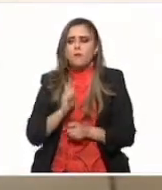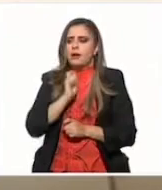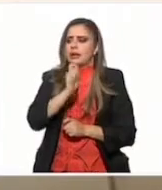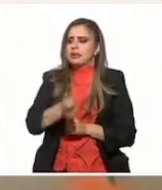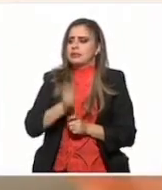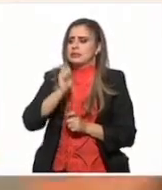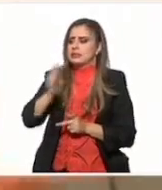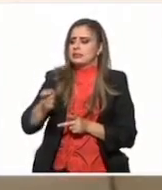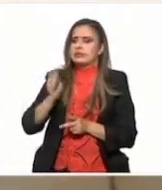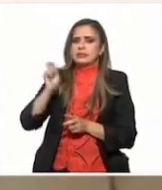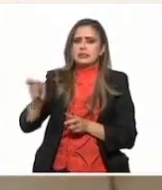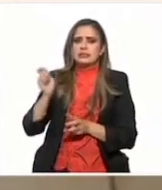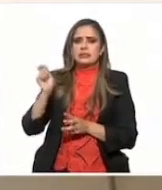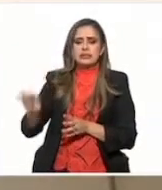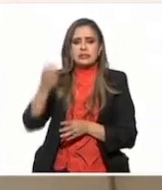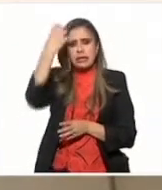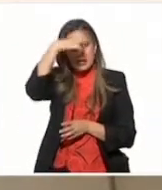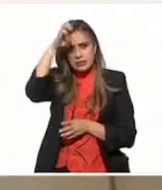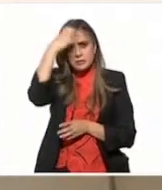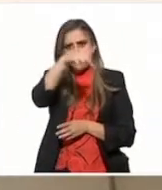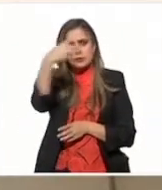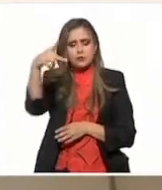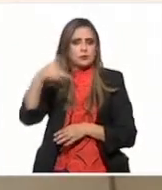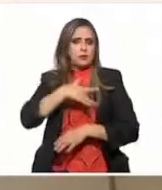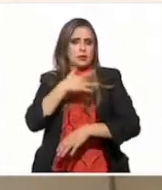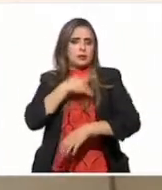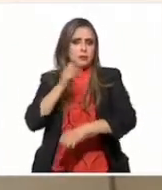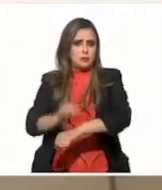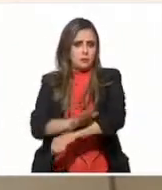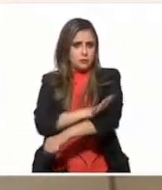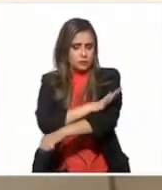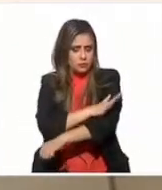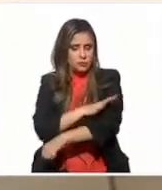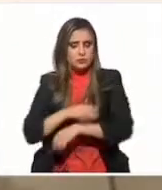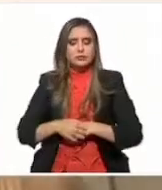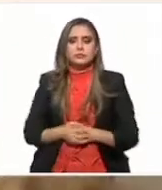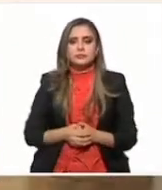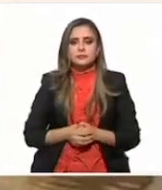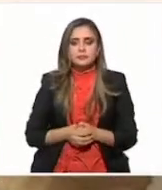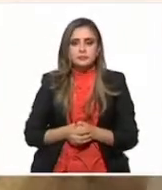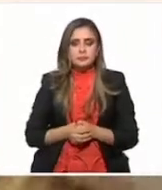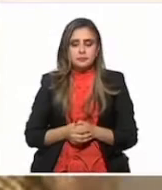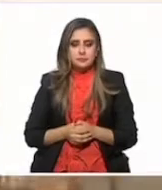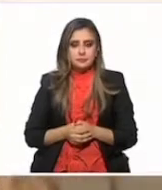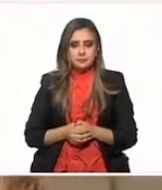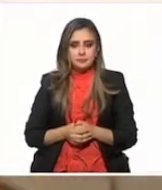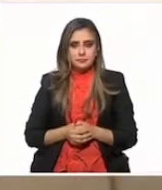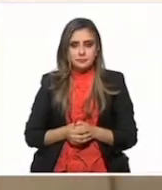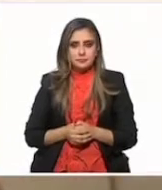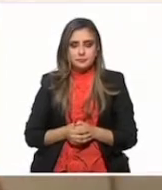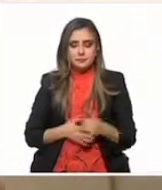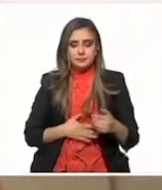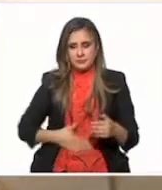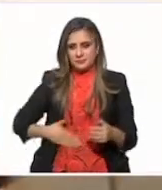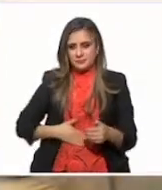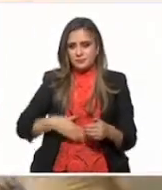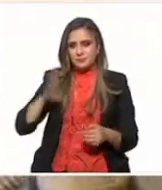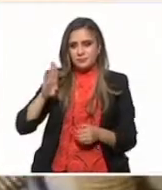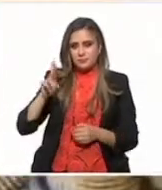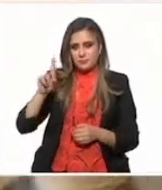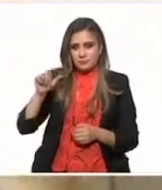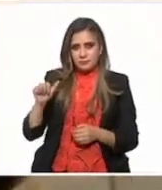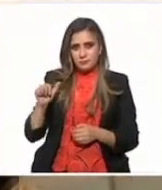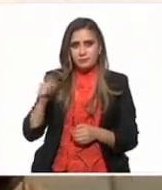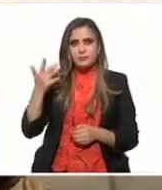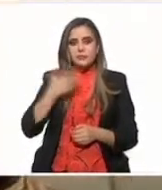la experiencia emocional que tenemos en otras palabras se dice en el budismo que tenemos un